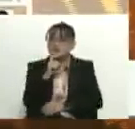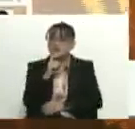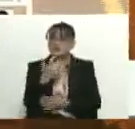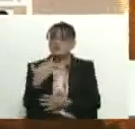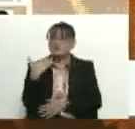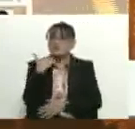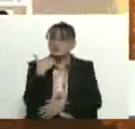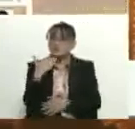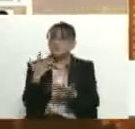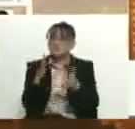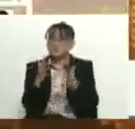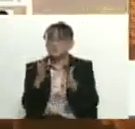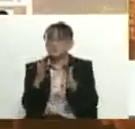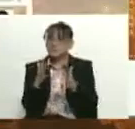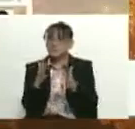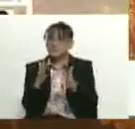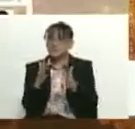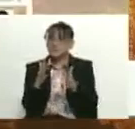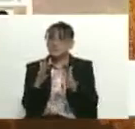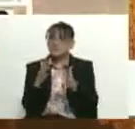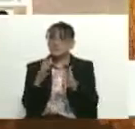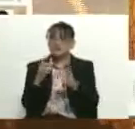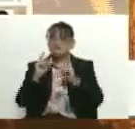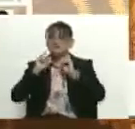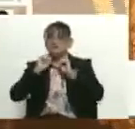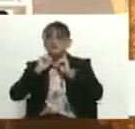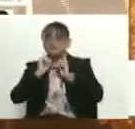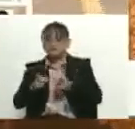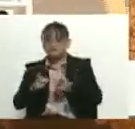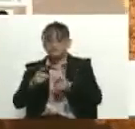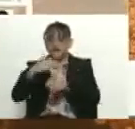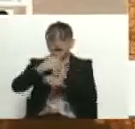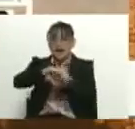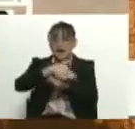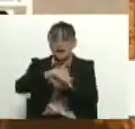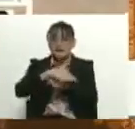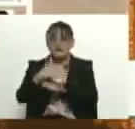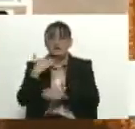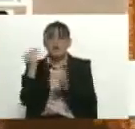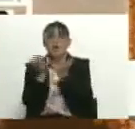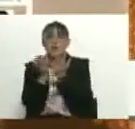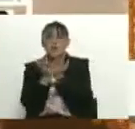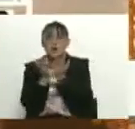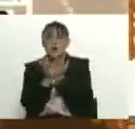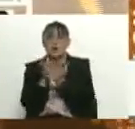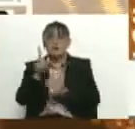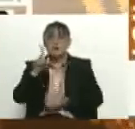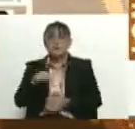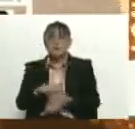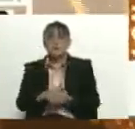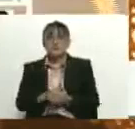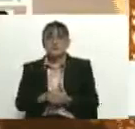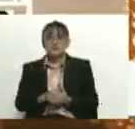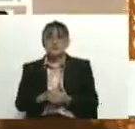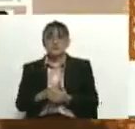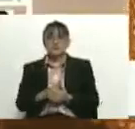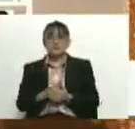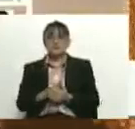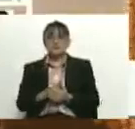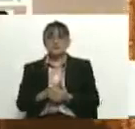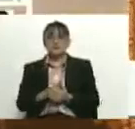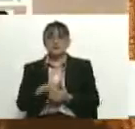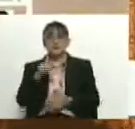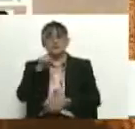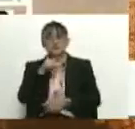afectaciones comprenden como dije la carretera la escuela el ambulatorio afectó las unidades productivas la zona productiva es una zona